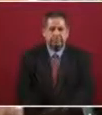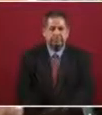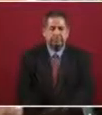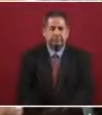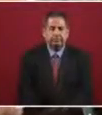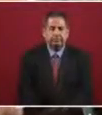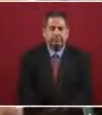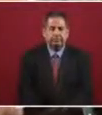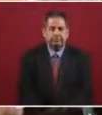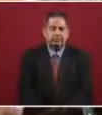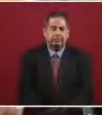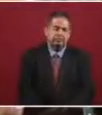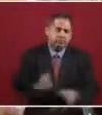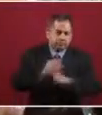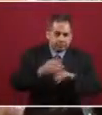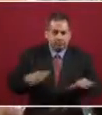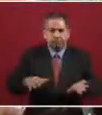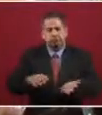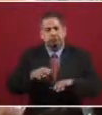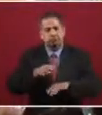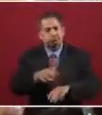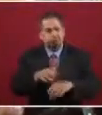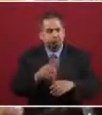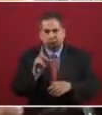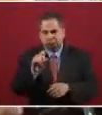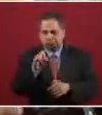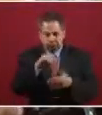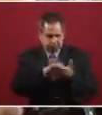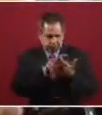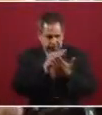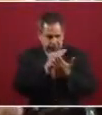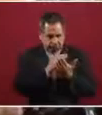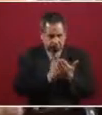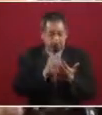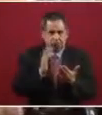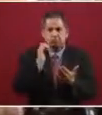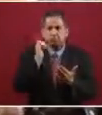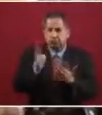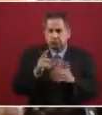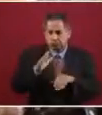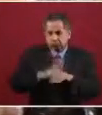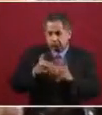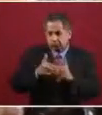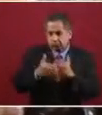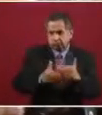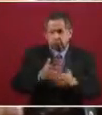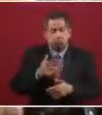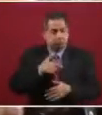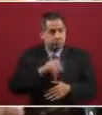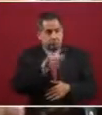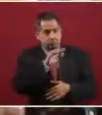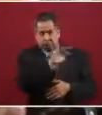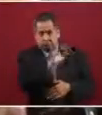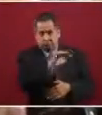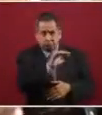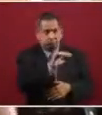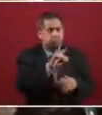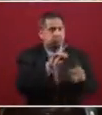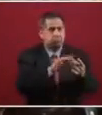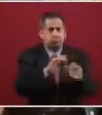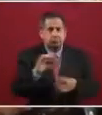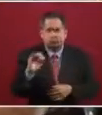otorgar información relacionada con los nuevos datos o si ya hay más avances. He tocado también puertas aquí